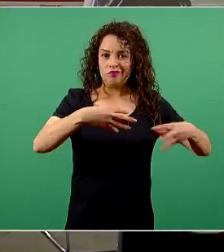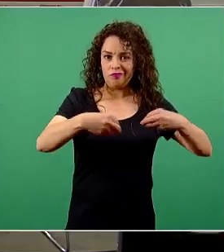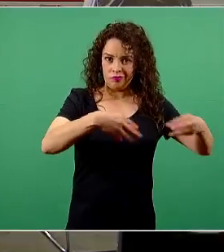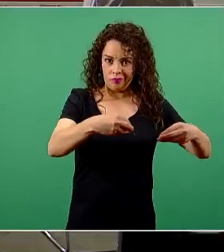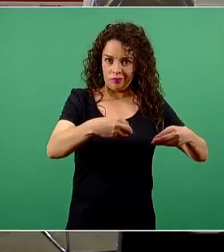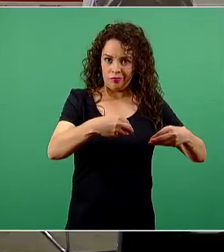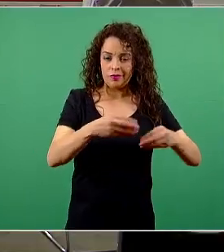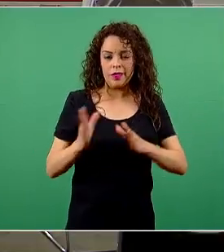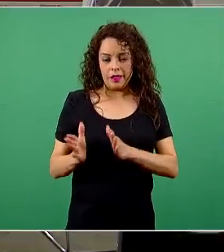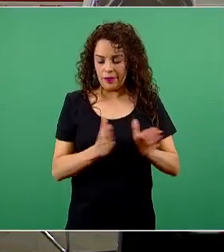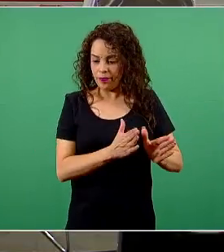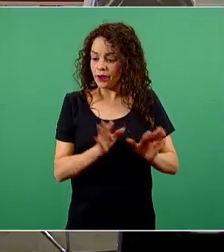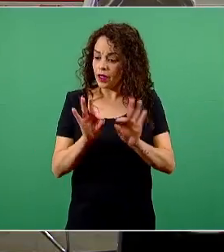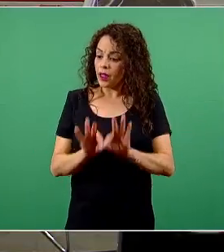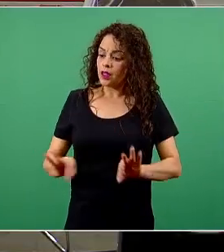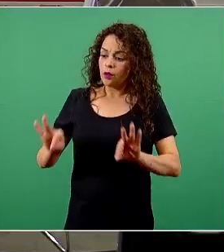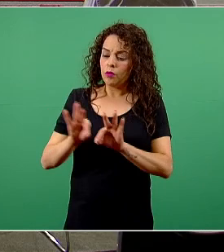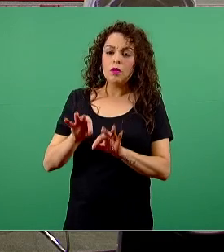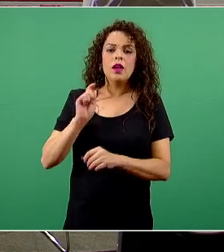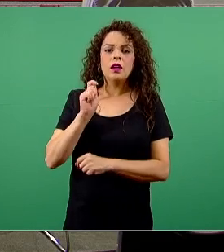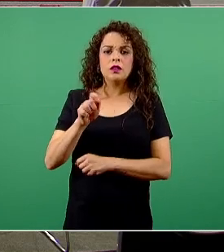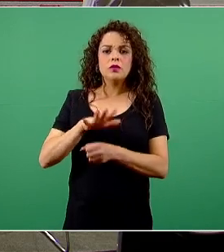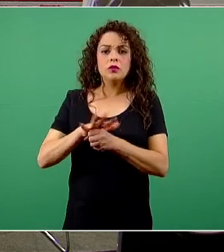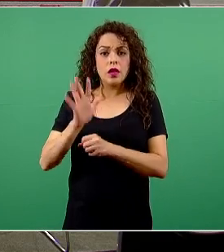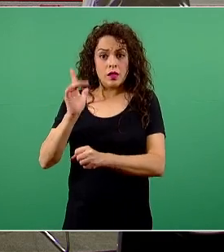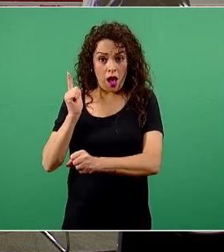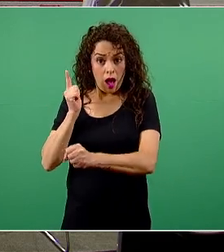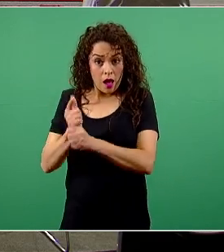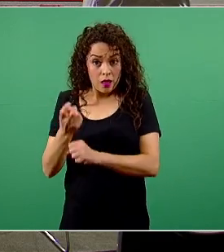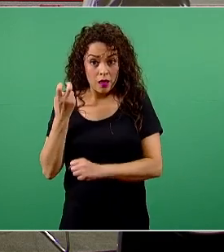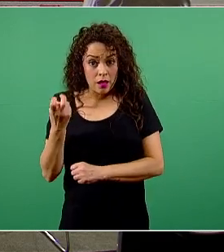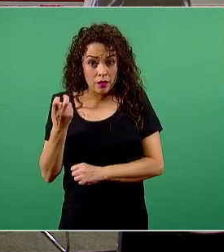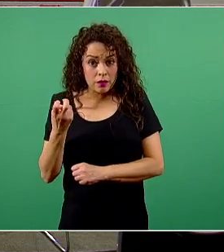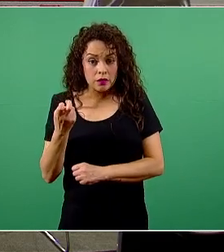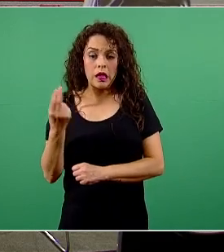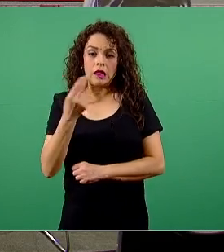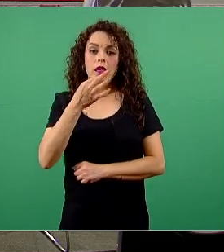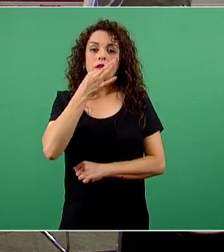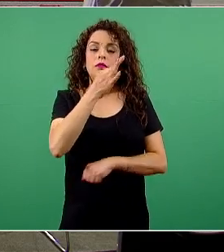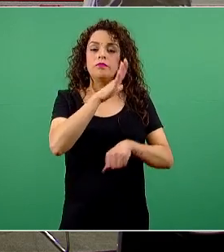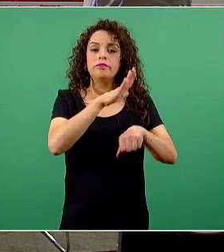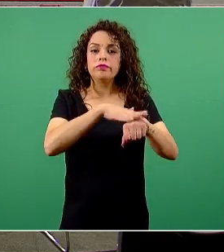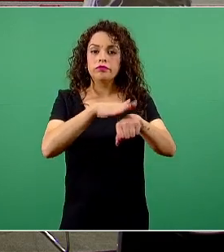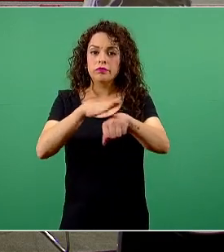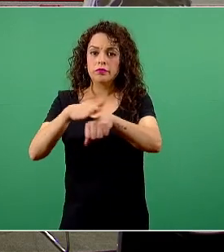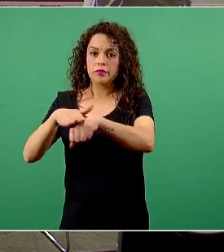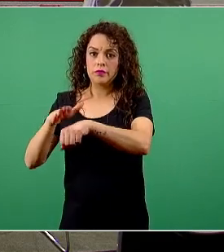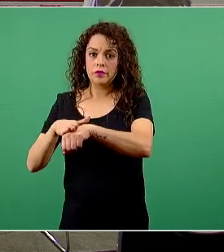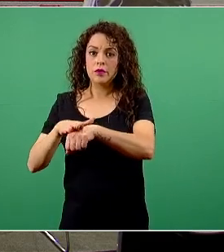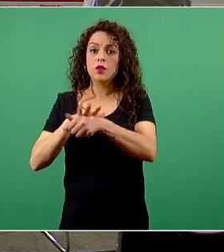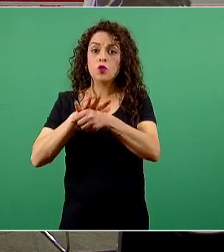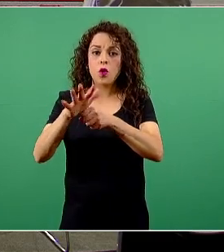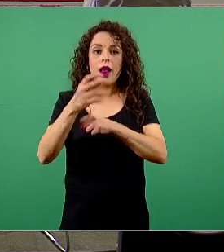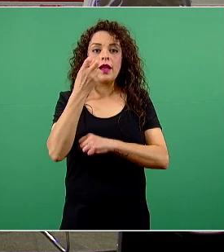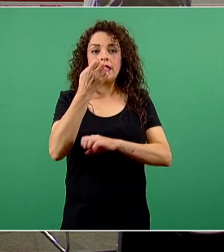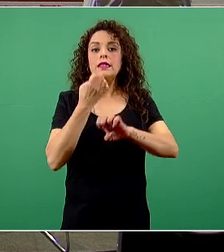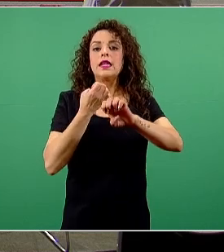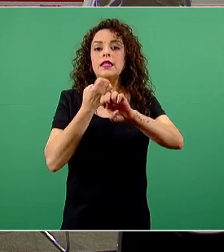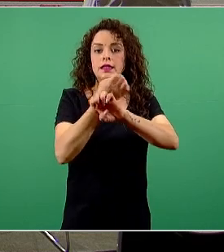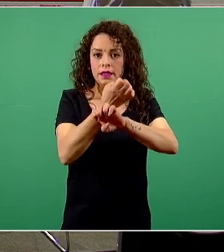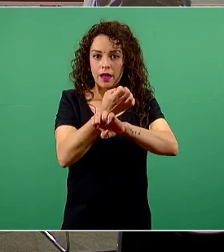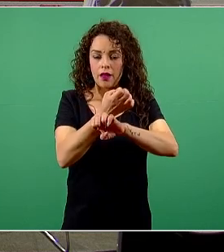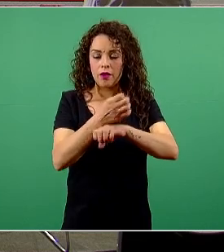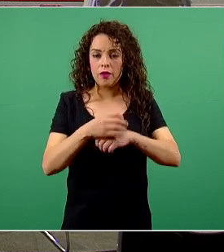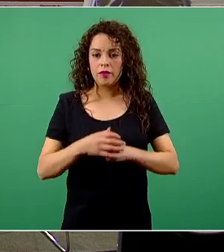de esto es obviamente cuando estas son identificadas, se realiza la notificación correspondiente en la entidad federativa